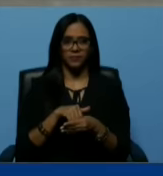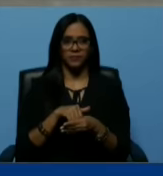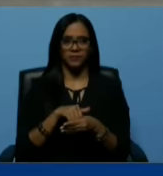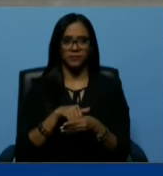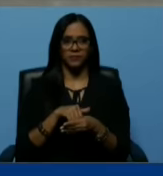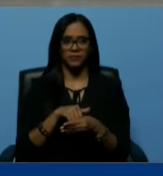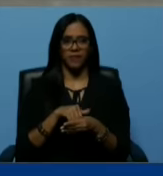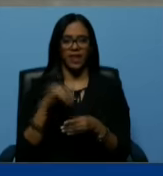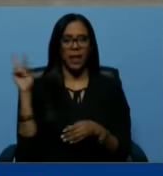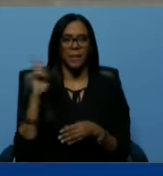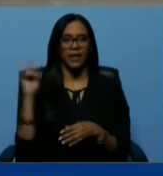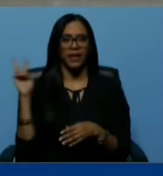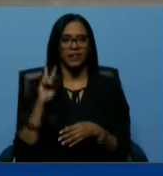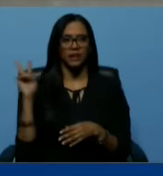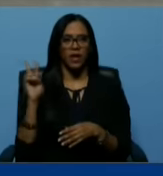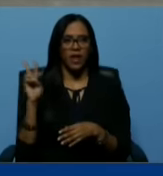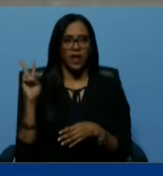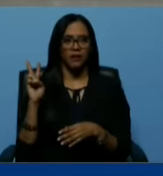en Venezuela